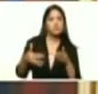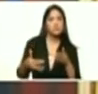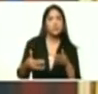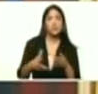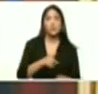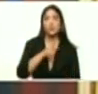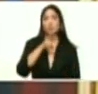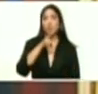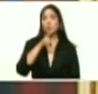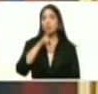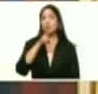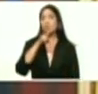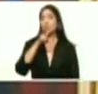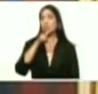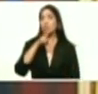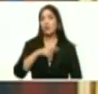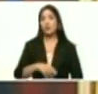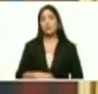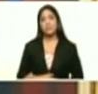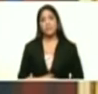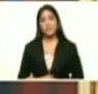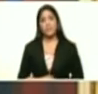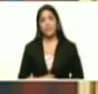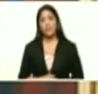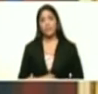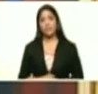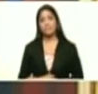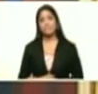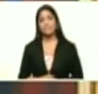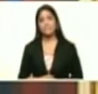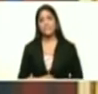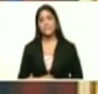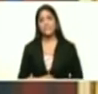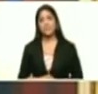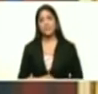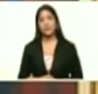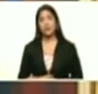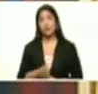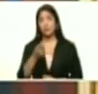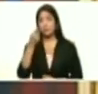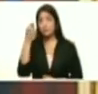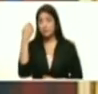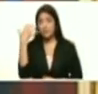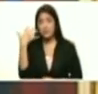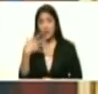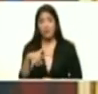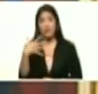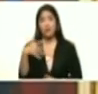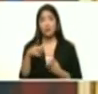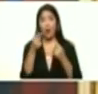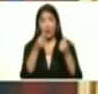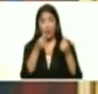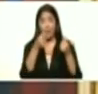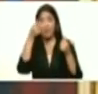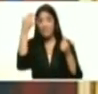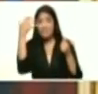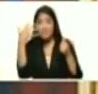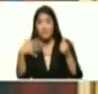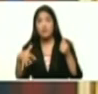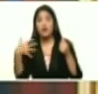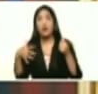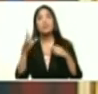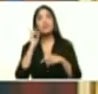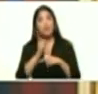caótica, caótica. Y frente a una inflación caótica debemos actuar